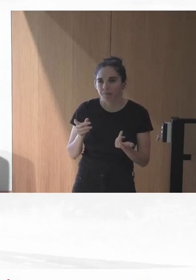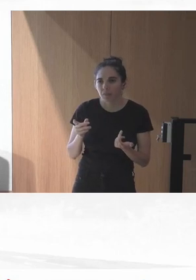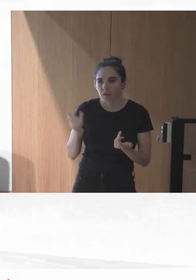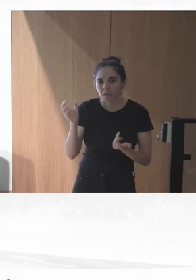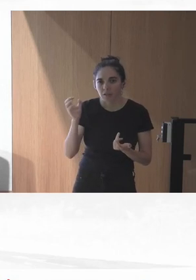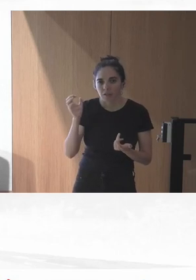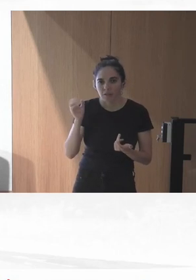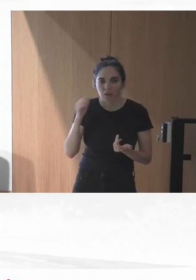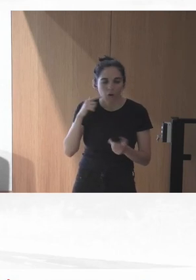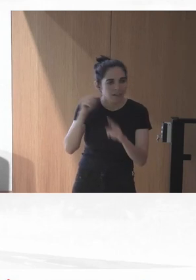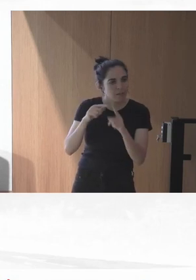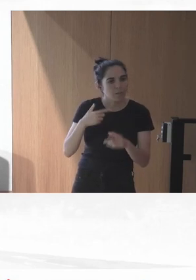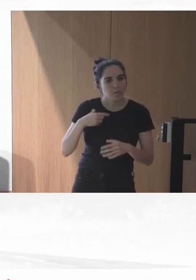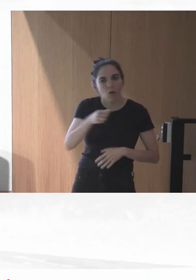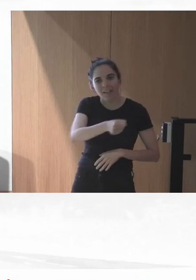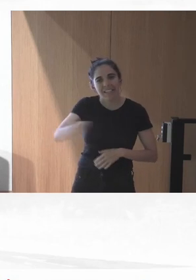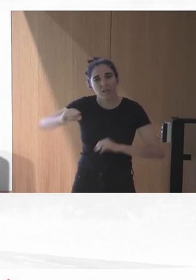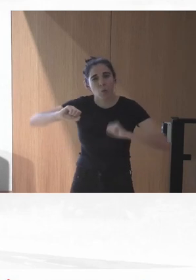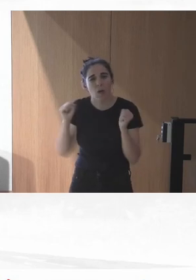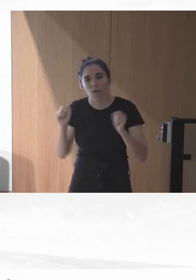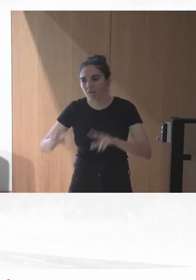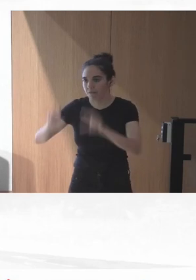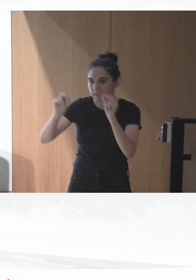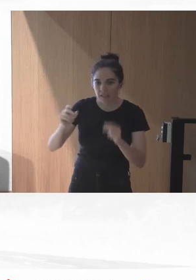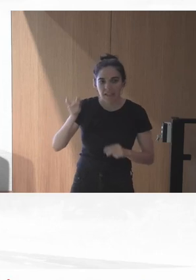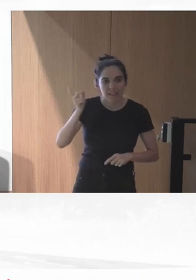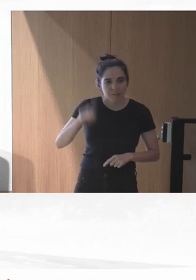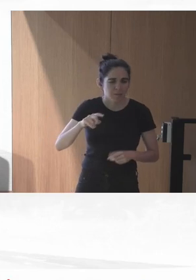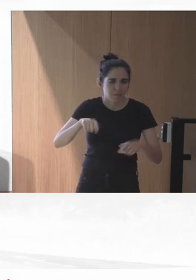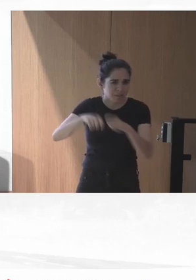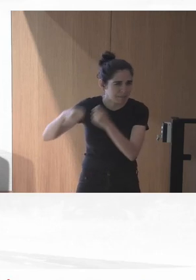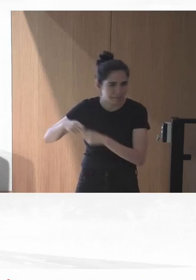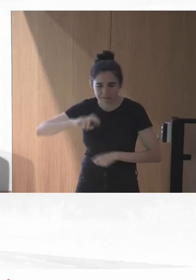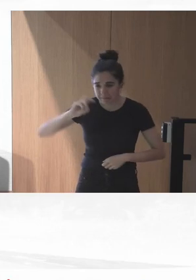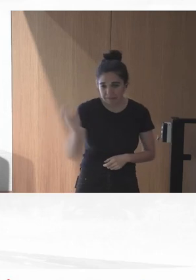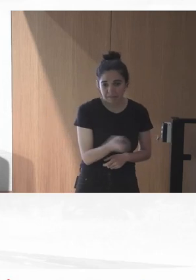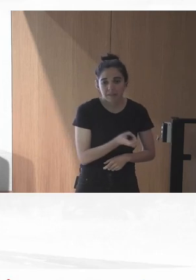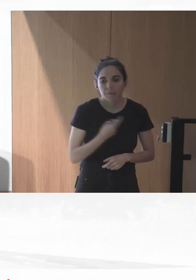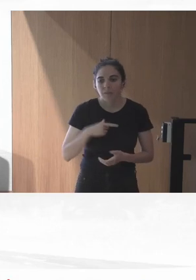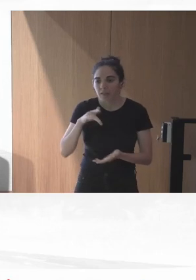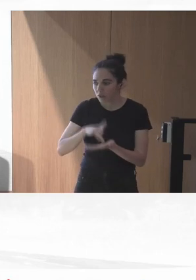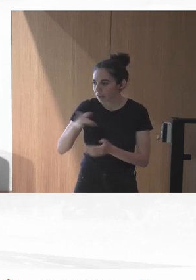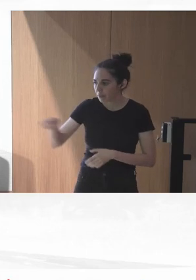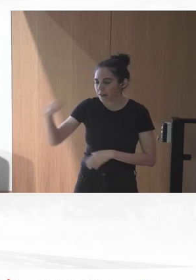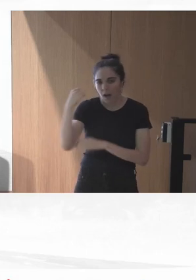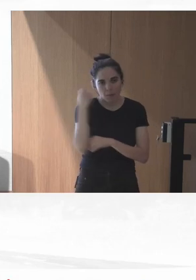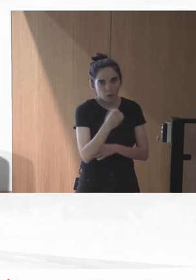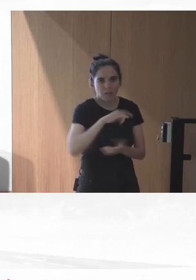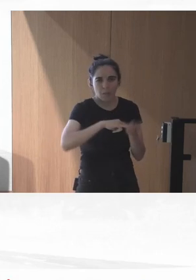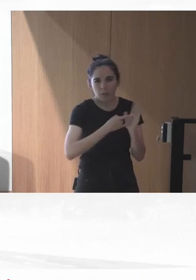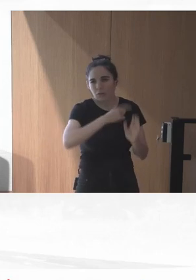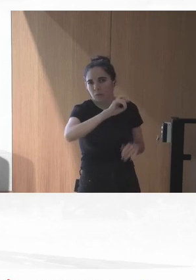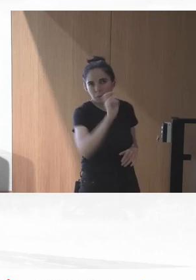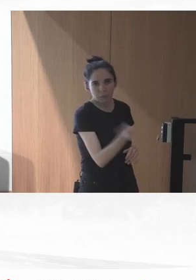la institucionalización, todo tipo de violaciones, y él ha apoyado numerosos proyectos has estado